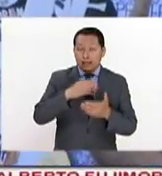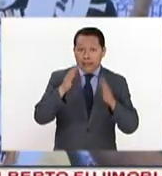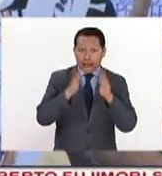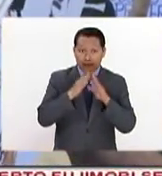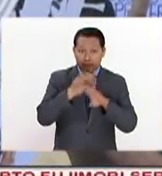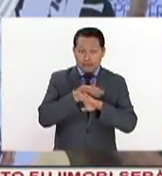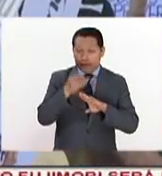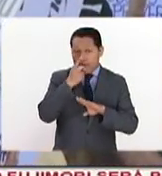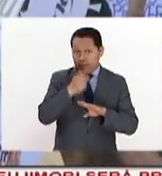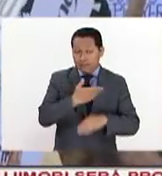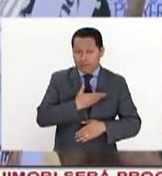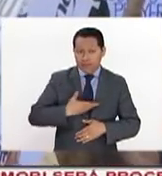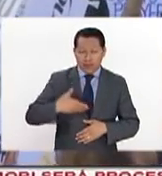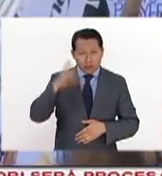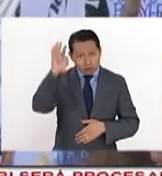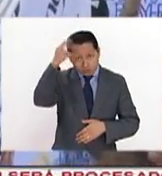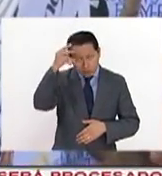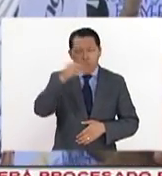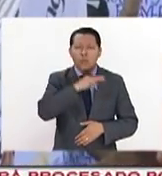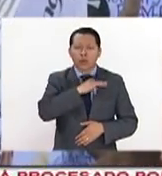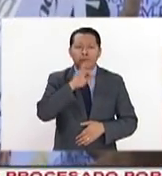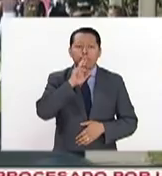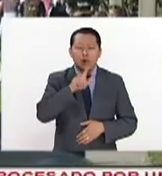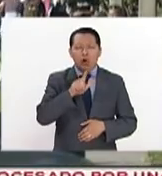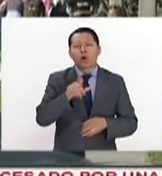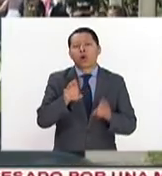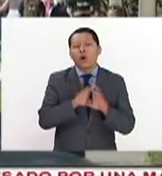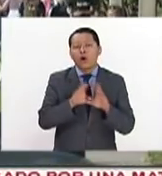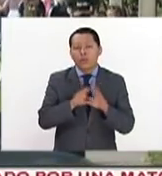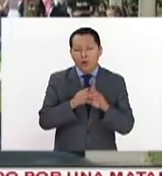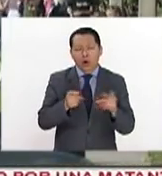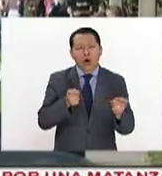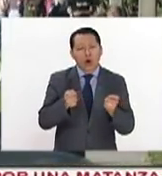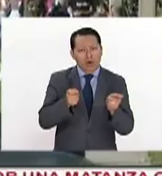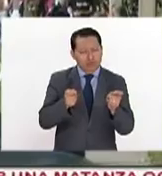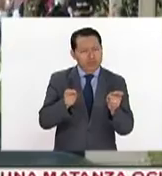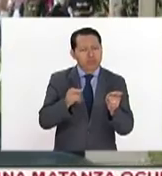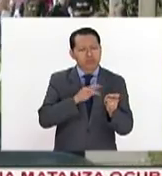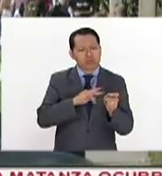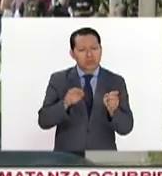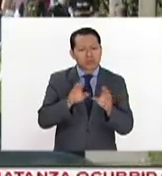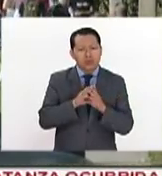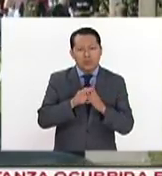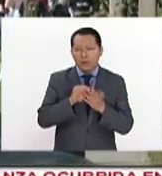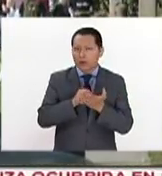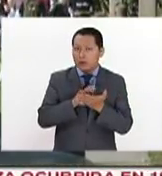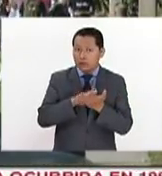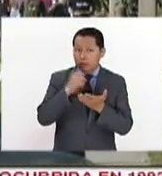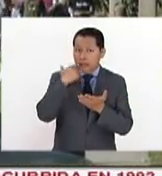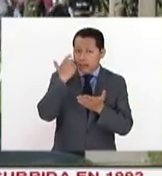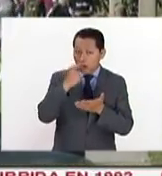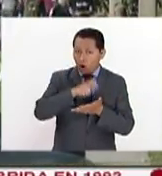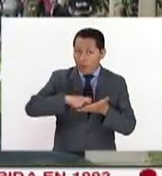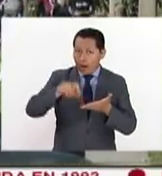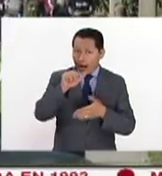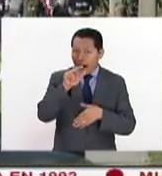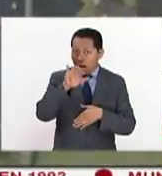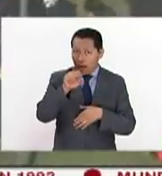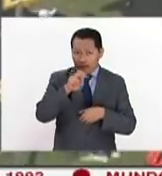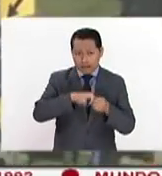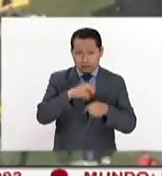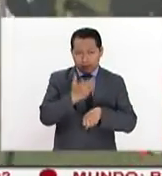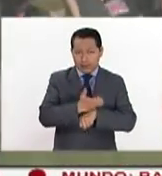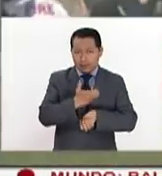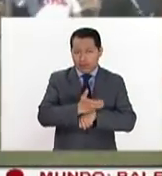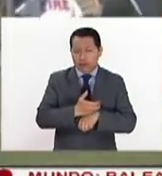aseguró que el presidente Trump está dispuesto a mejorar el control de los antecedentes de quienes quieran comprar armas allá en los